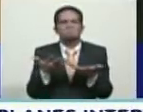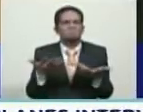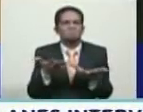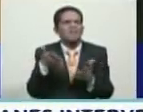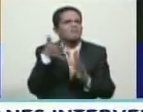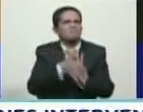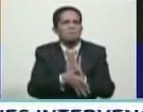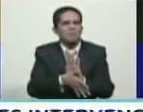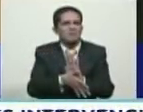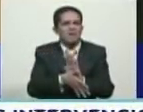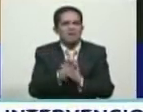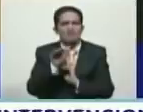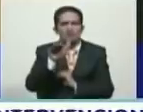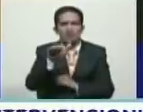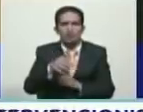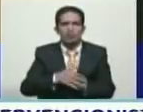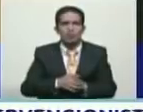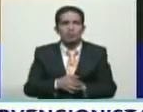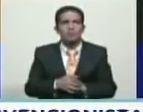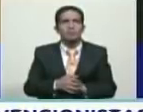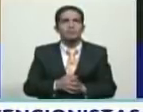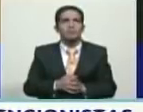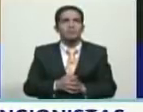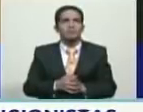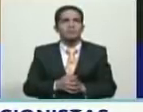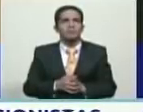¿qué va a ocurrir?